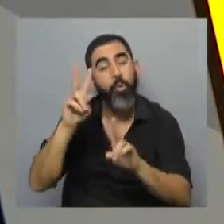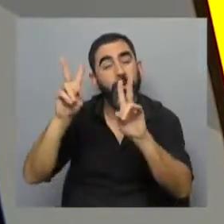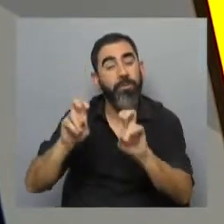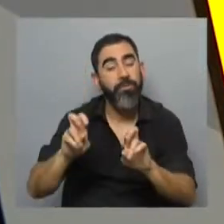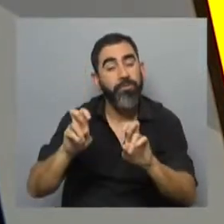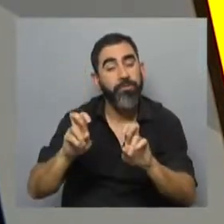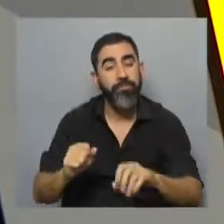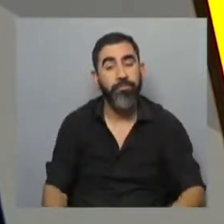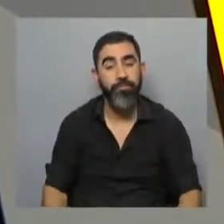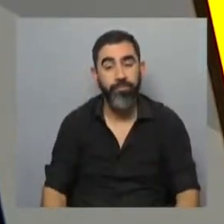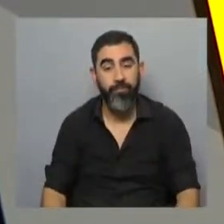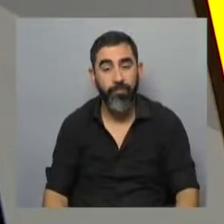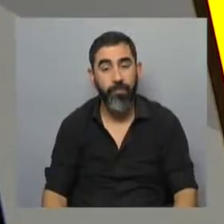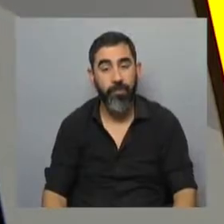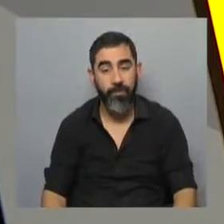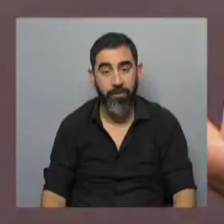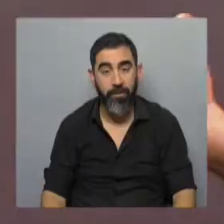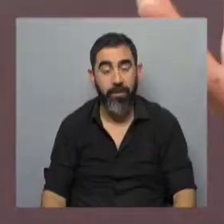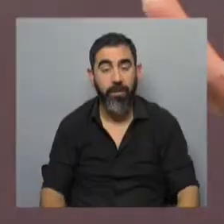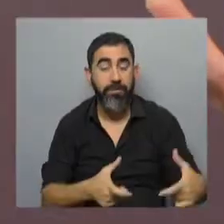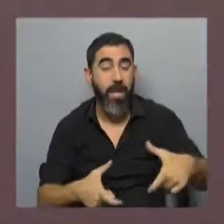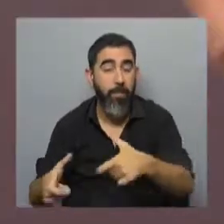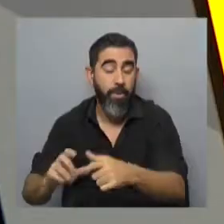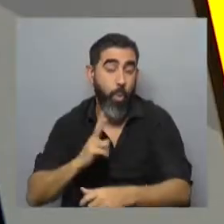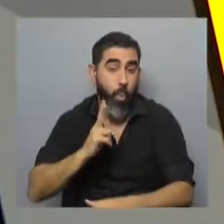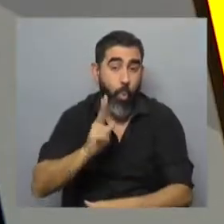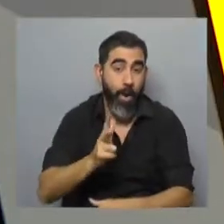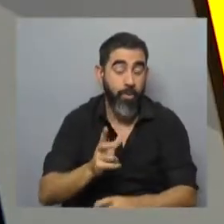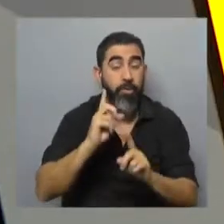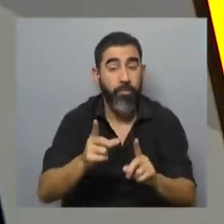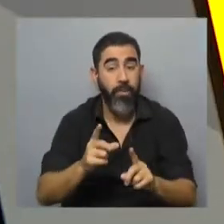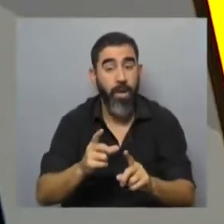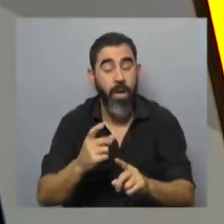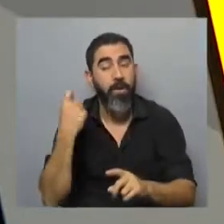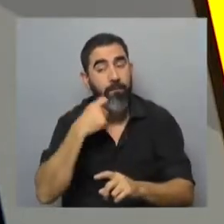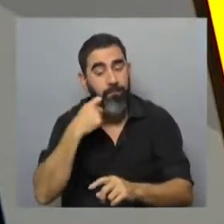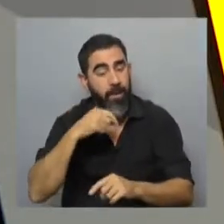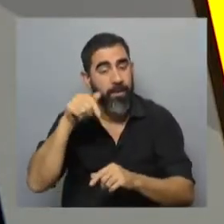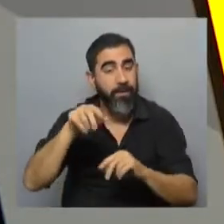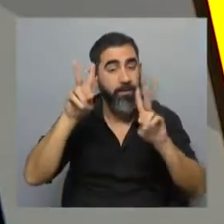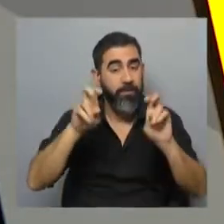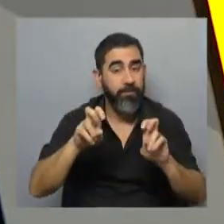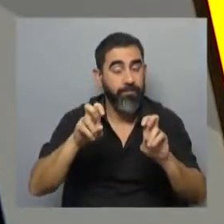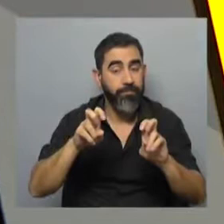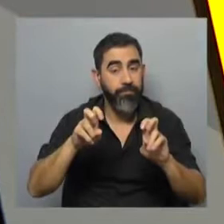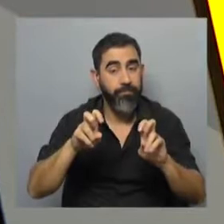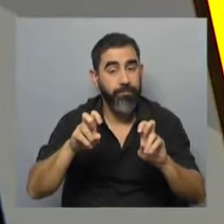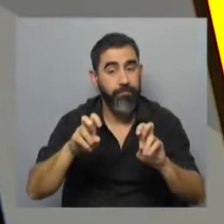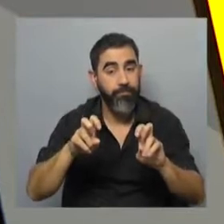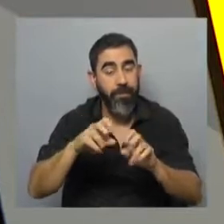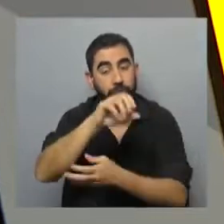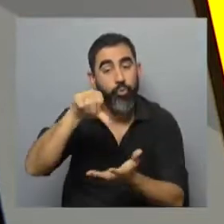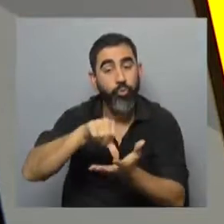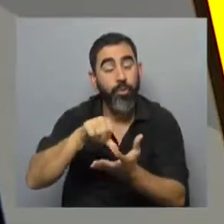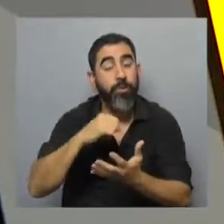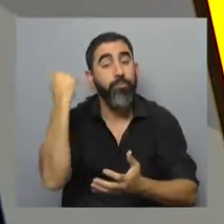sería el saneamiento humano. Sí. Y ahí también tenemos un debe en cuanto a unas cantidades de ciudades